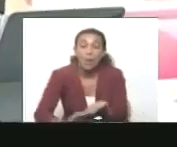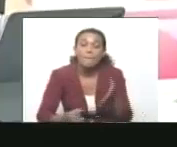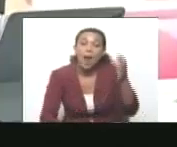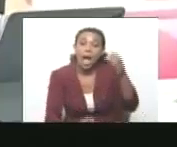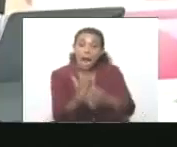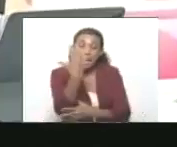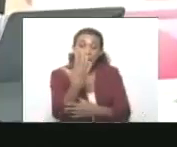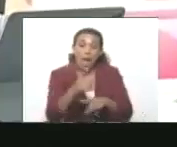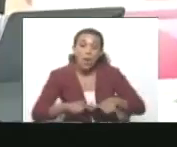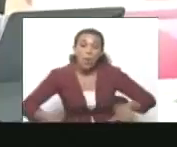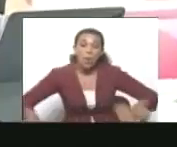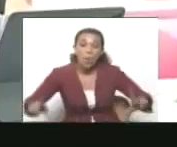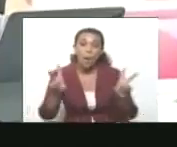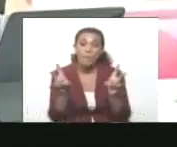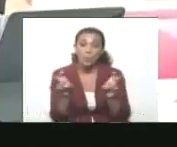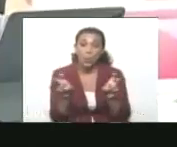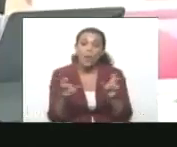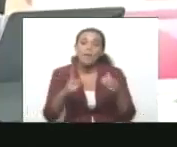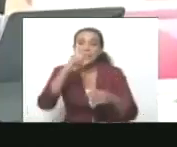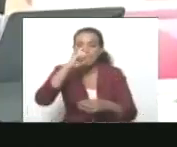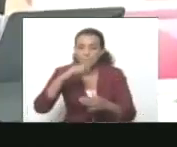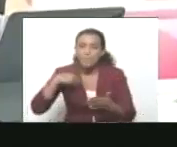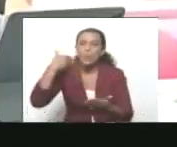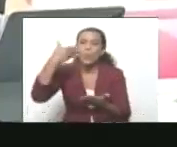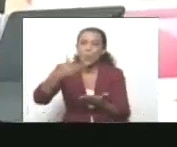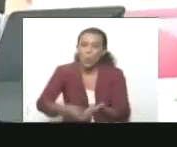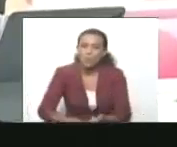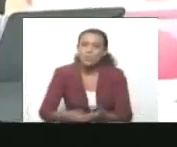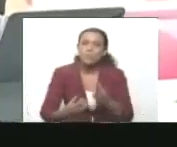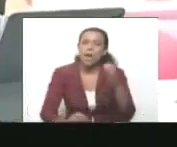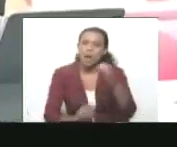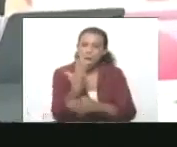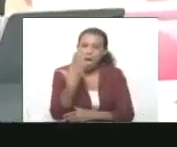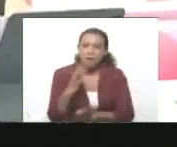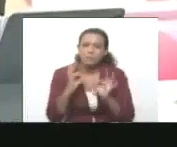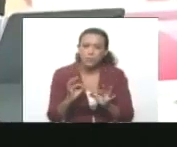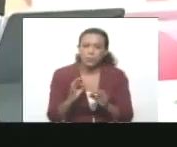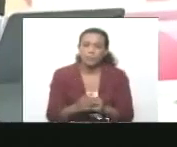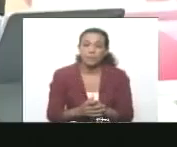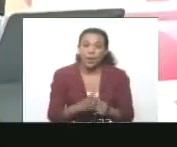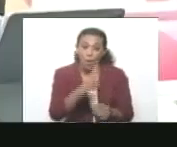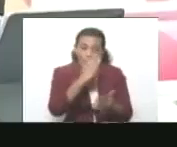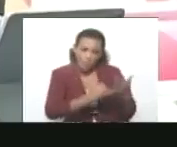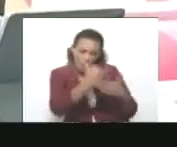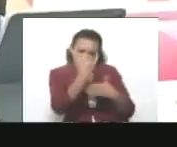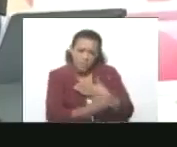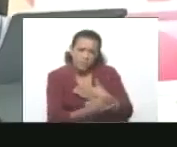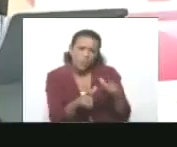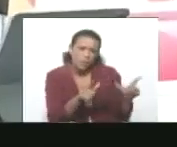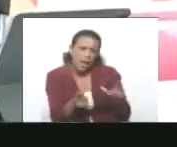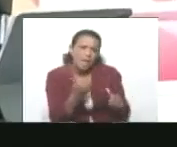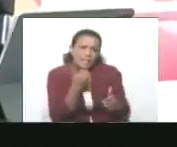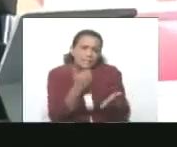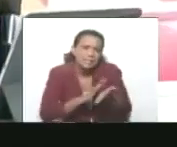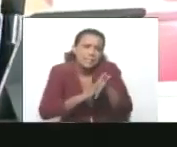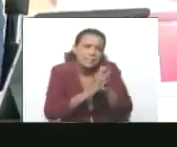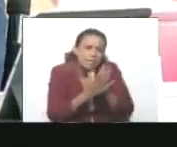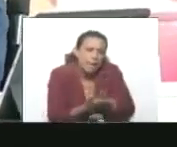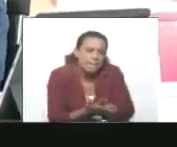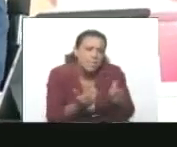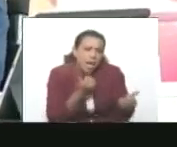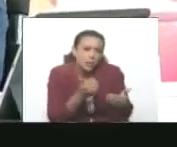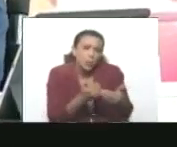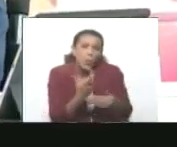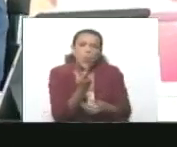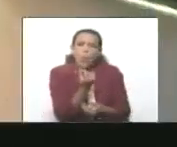aproximadamente. Ese sí, ese sería el próximo centro a construir. Tenemos uno que está en proyecto, que está ya... terminándose. Se está terminando.